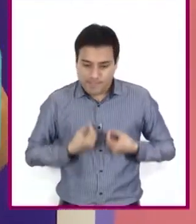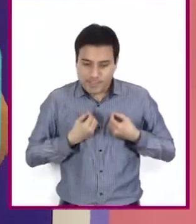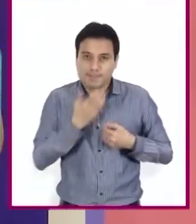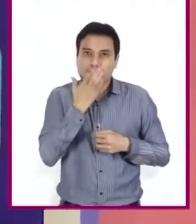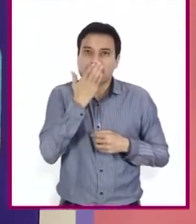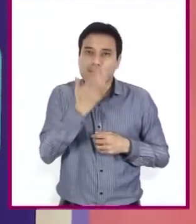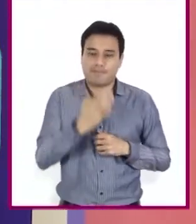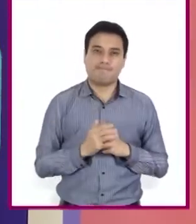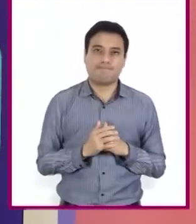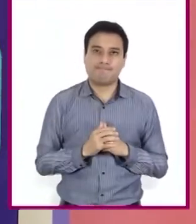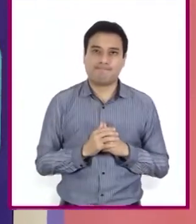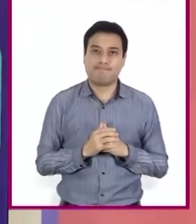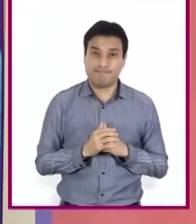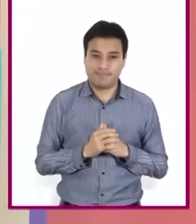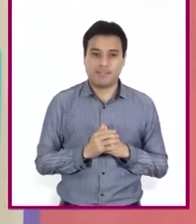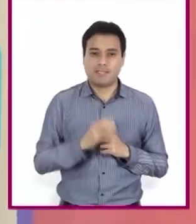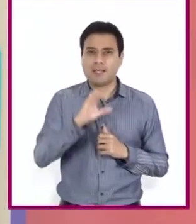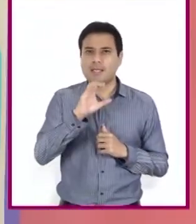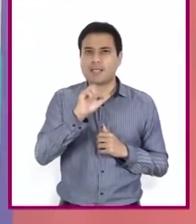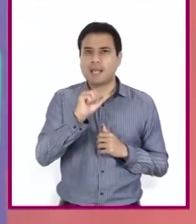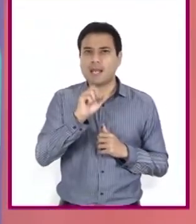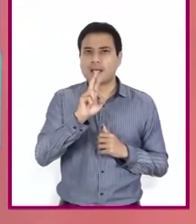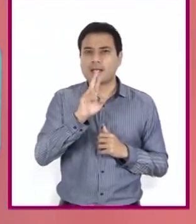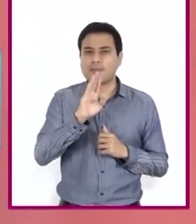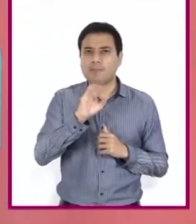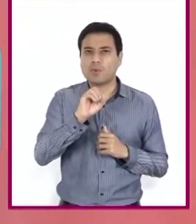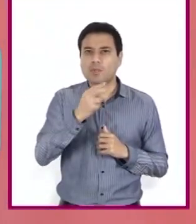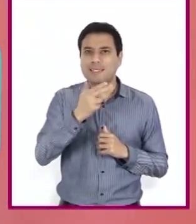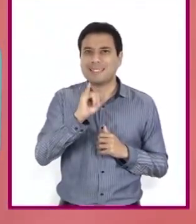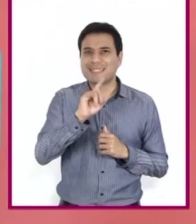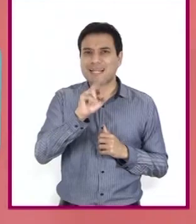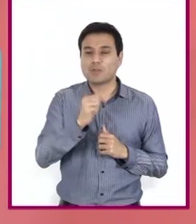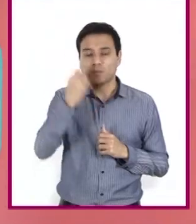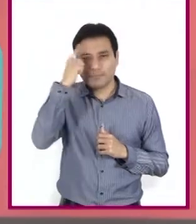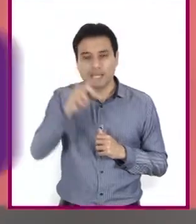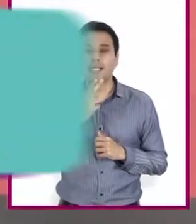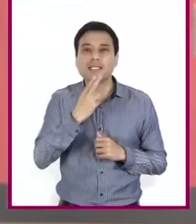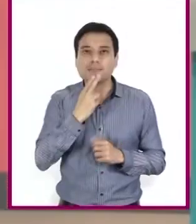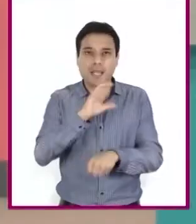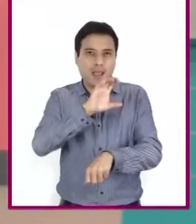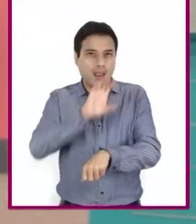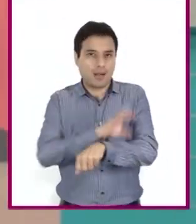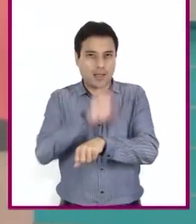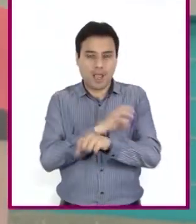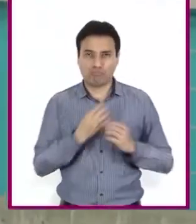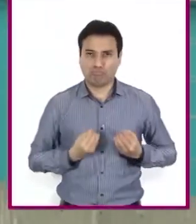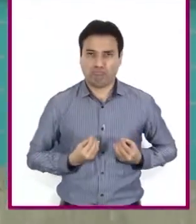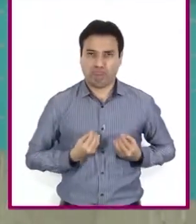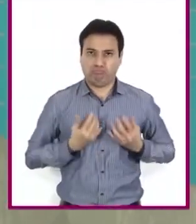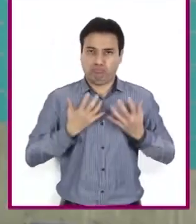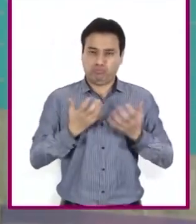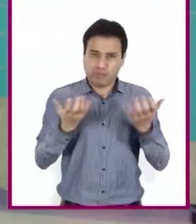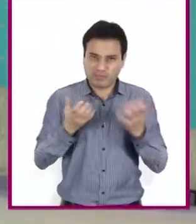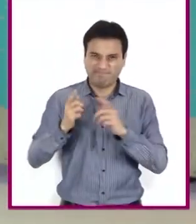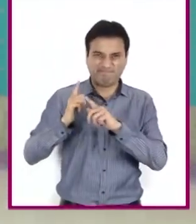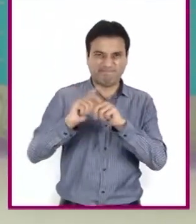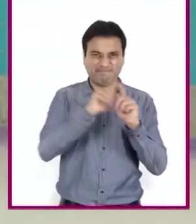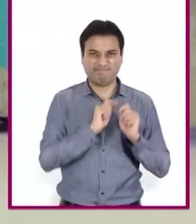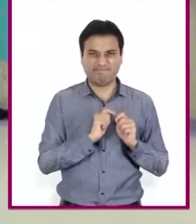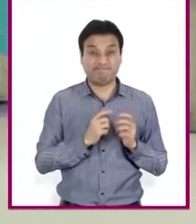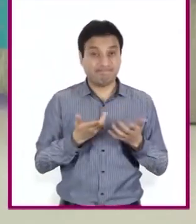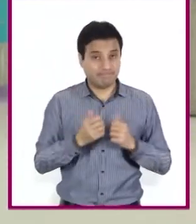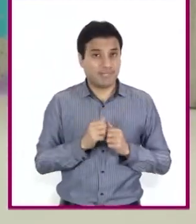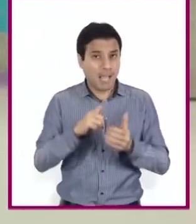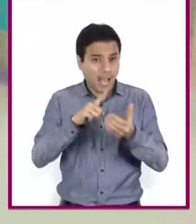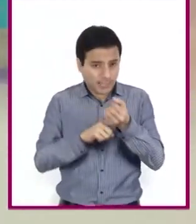Los carbohidratos son la principal fuente de energía para llevar a cabo las actividades del cuerpo y están